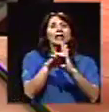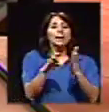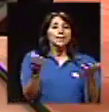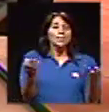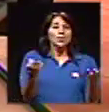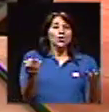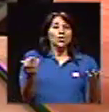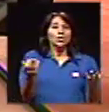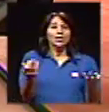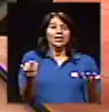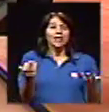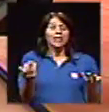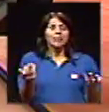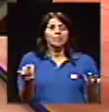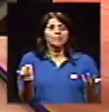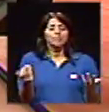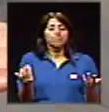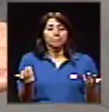se le quiten